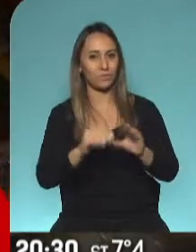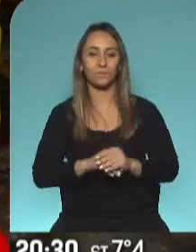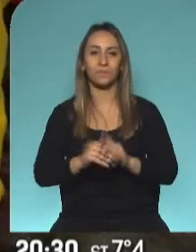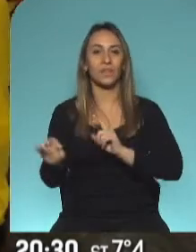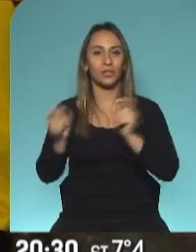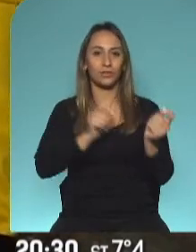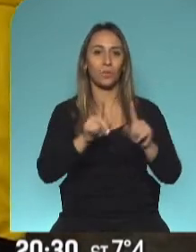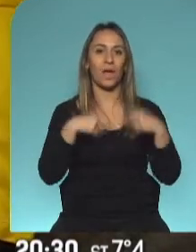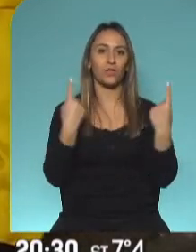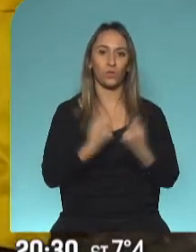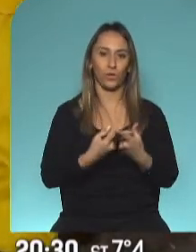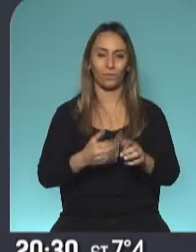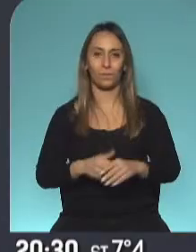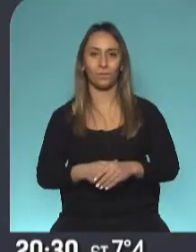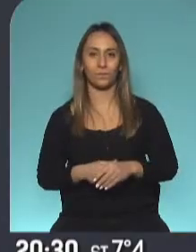seguimos con ustedes